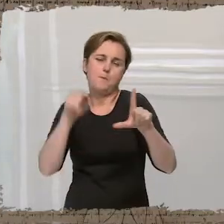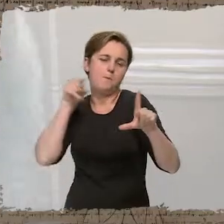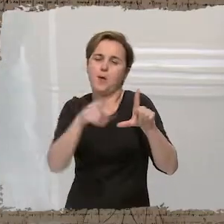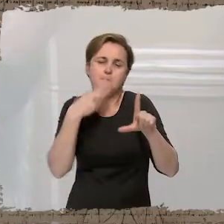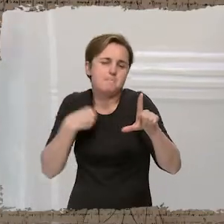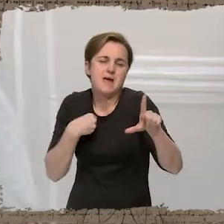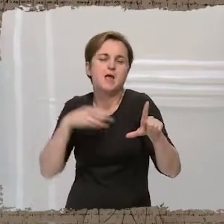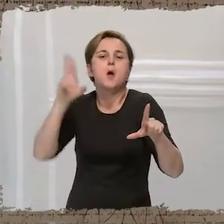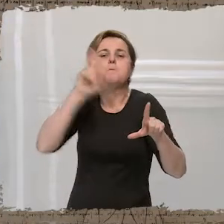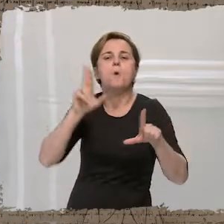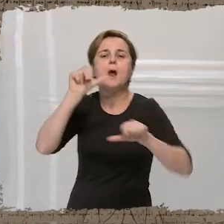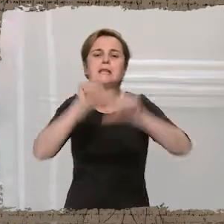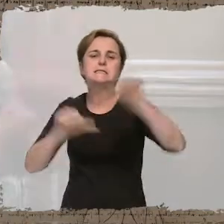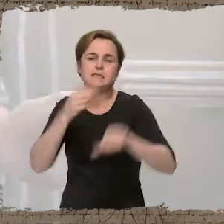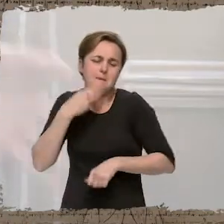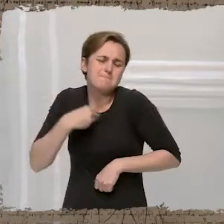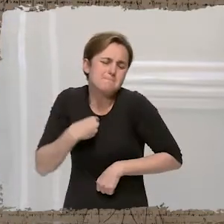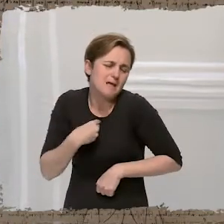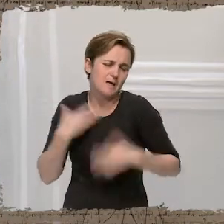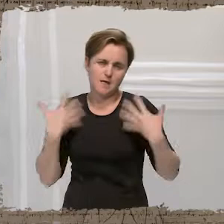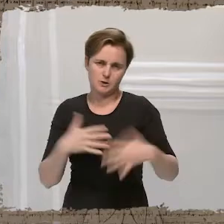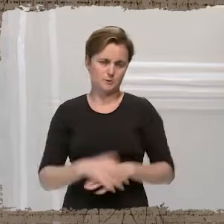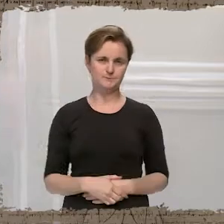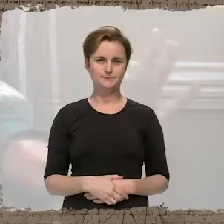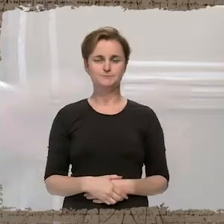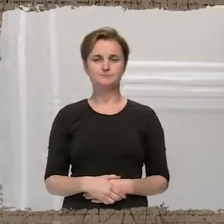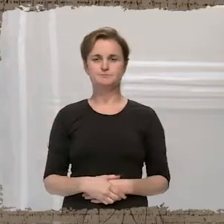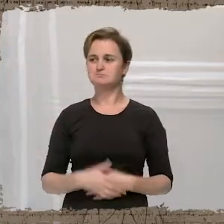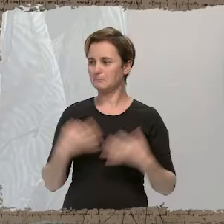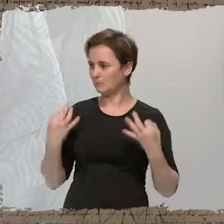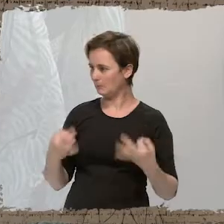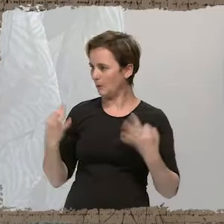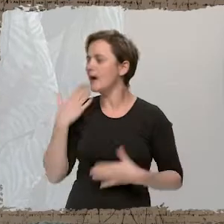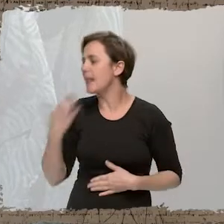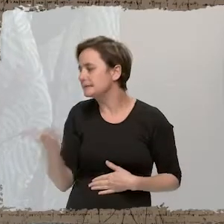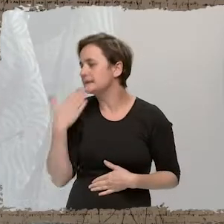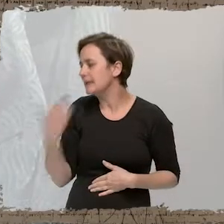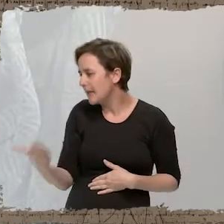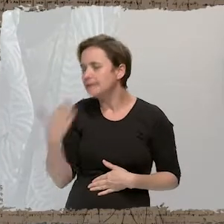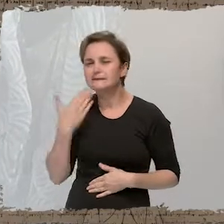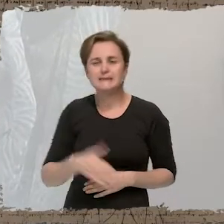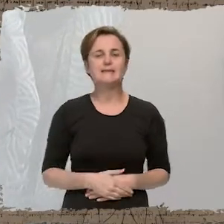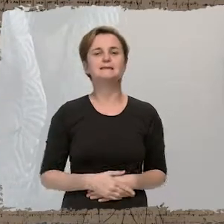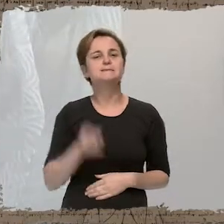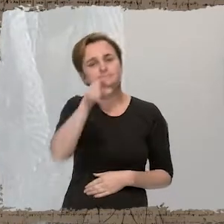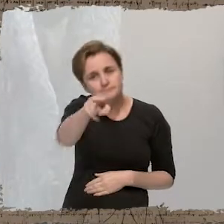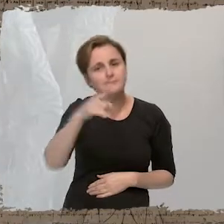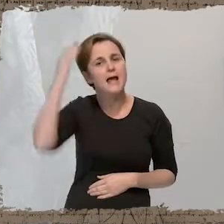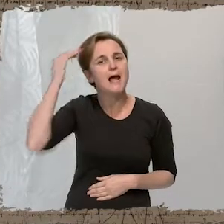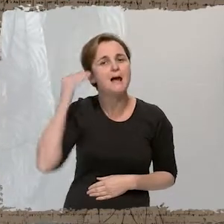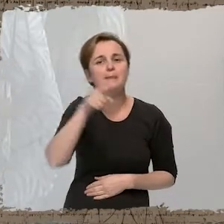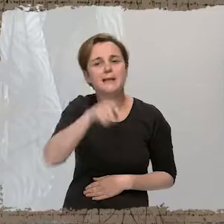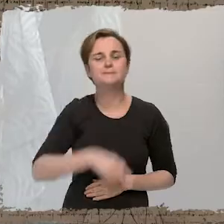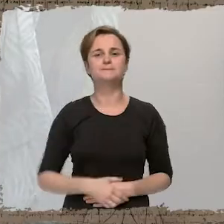favorita ha sido la de la ciencia y las mujeres me encantó increíble muchas gracias señora por todo volvemos